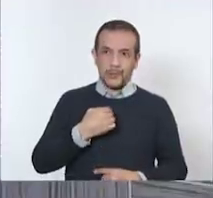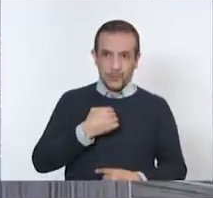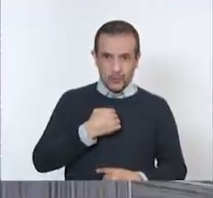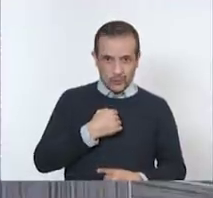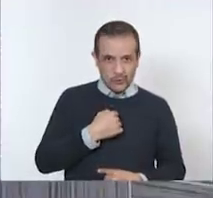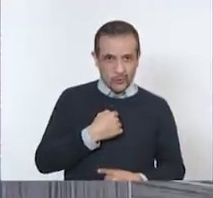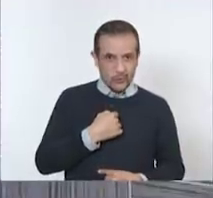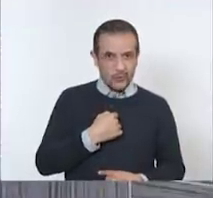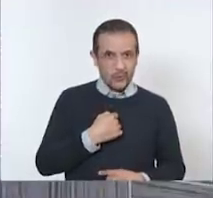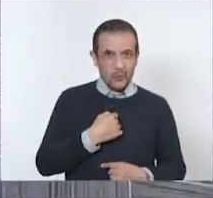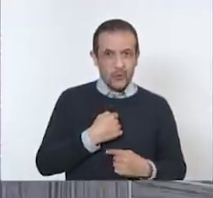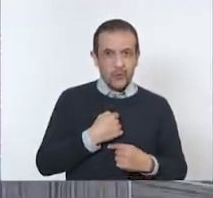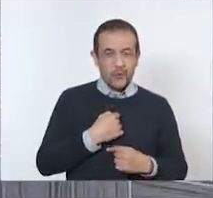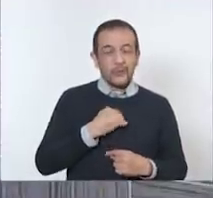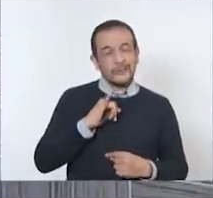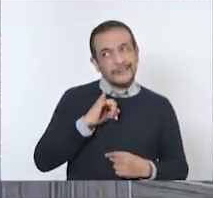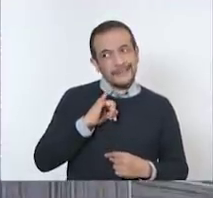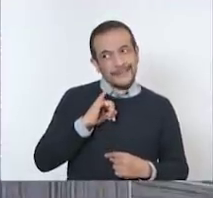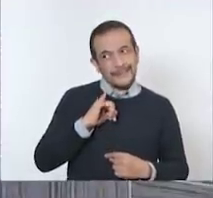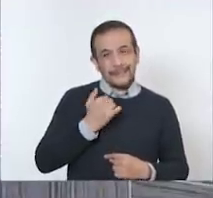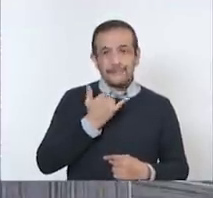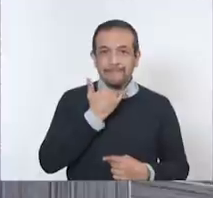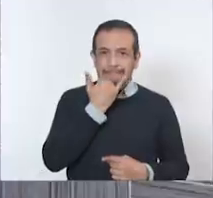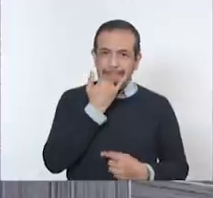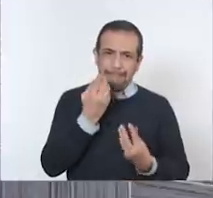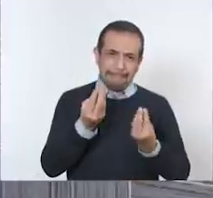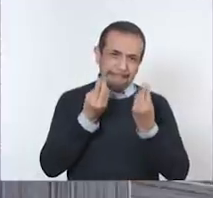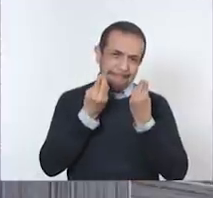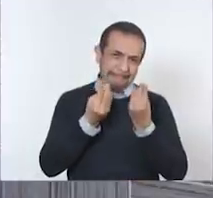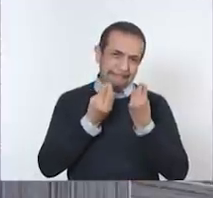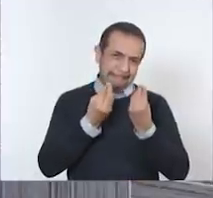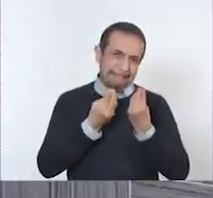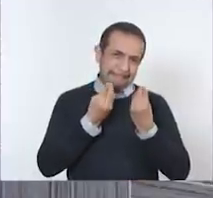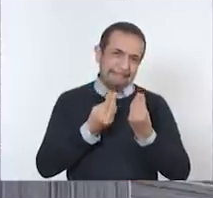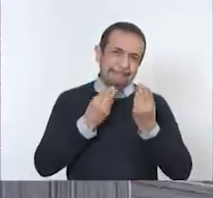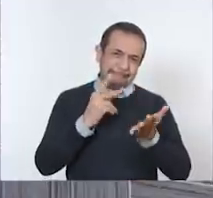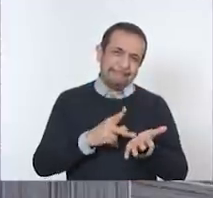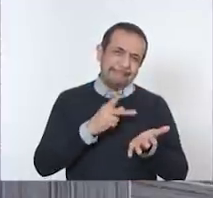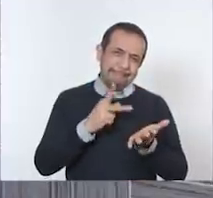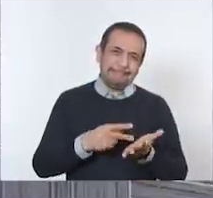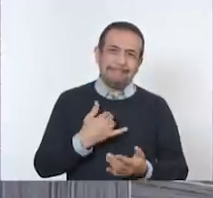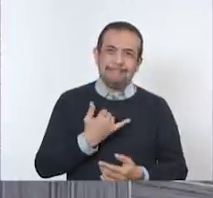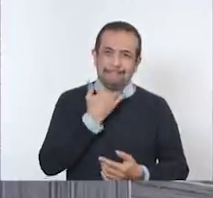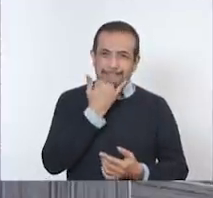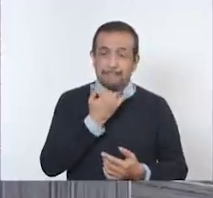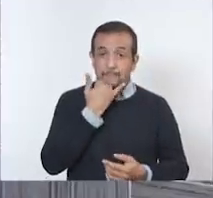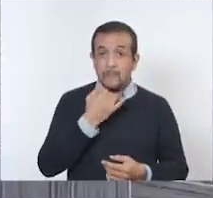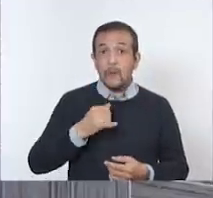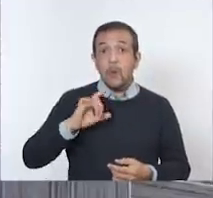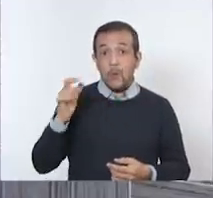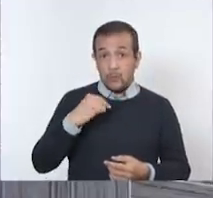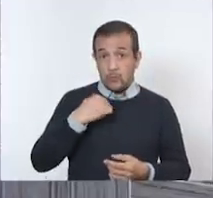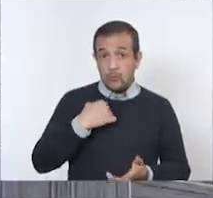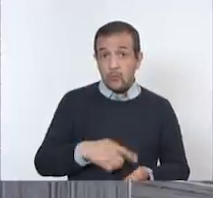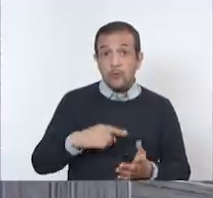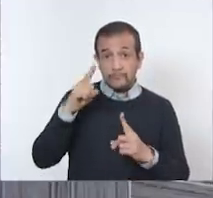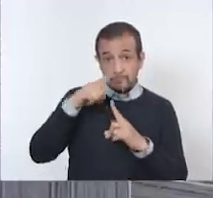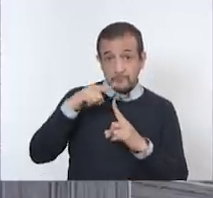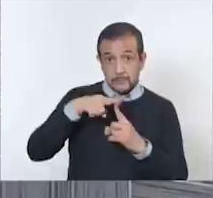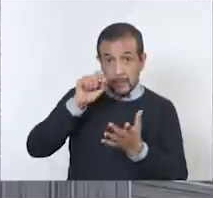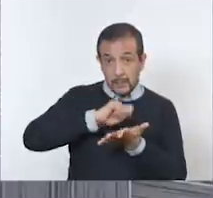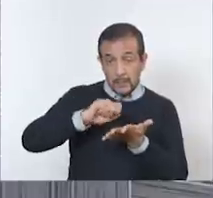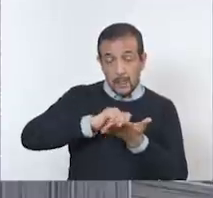Pues yo me he equivocado muchas veces. Cuando hago mi